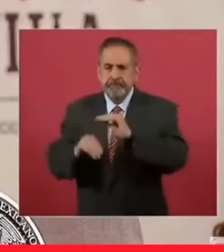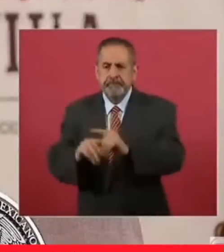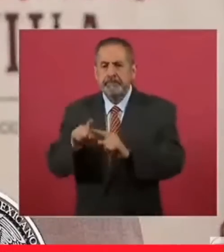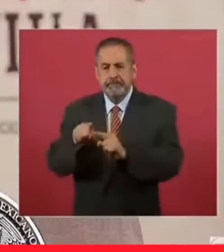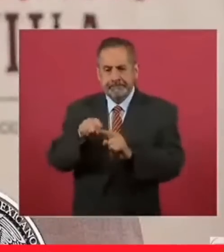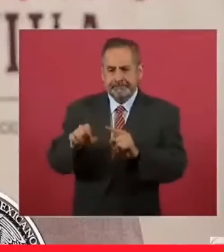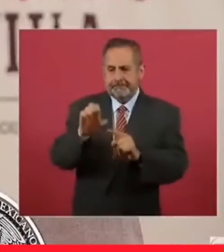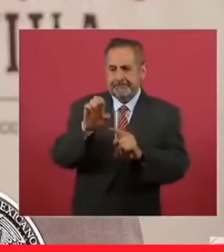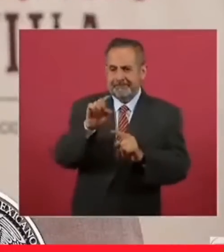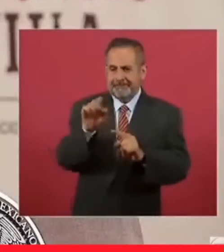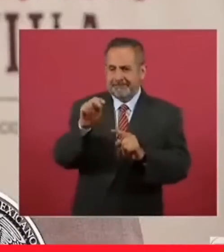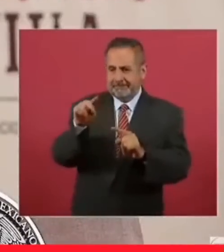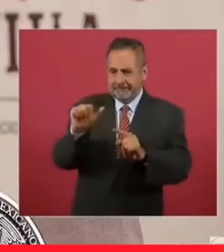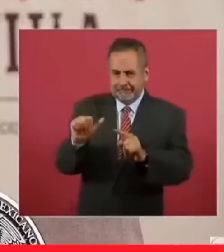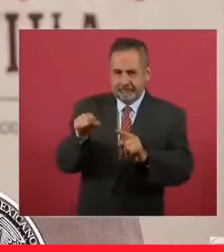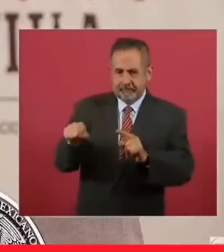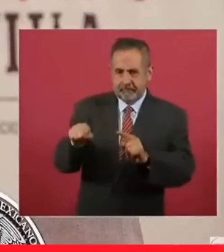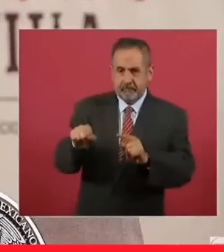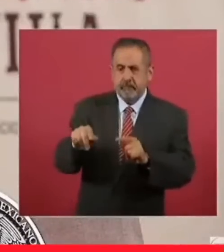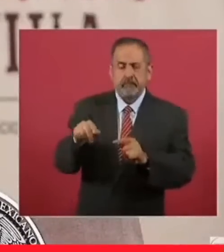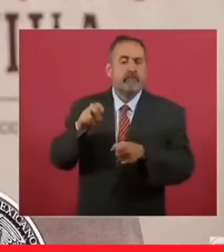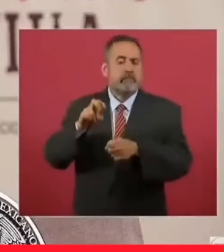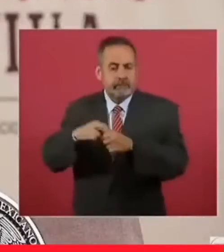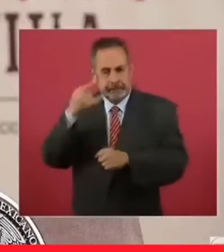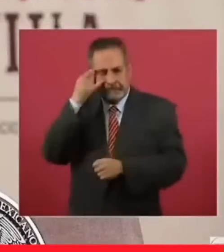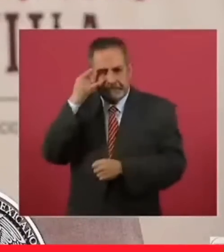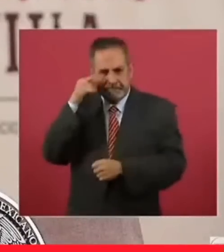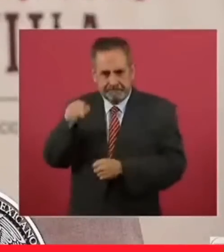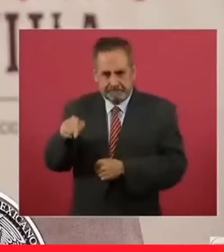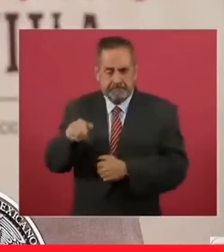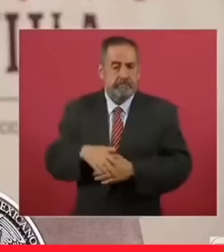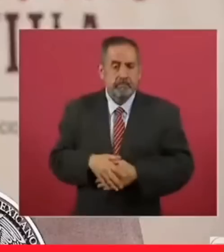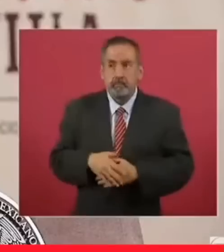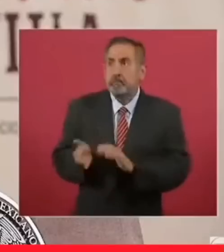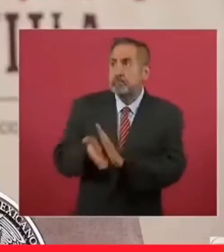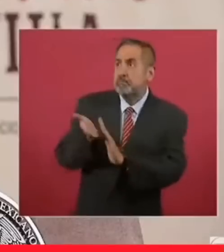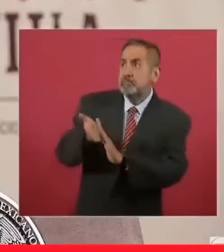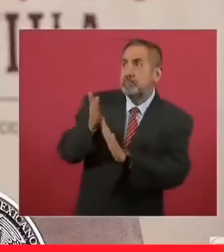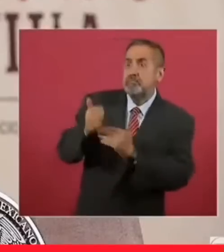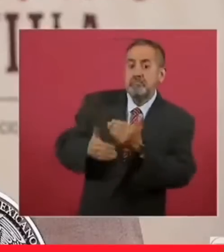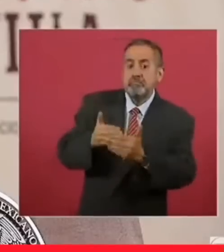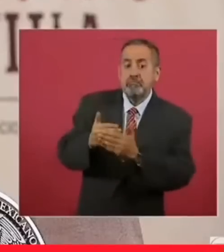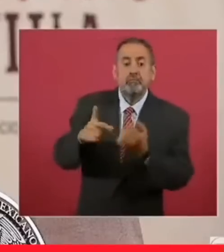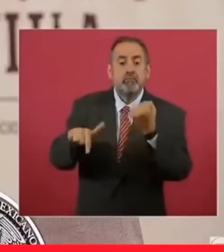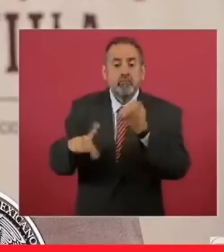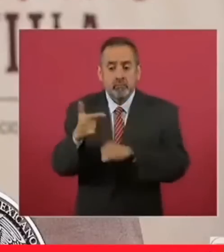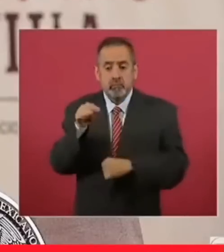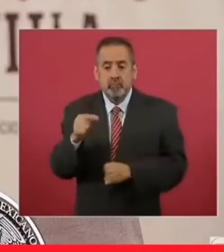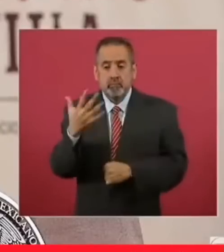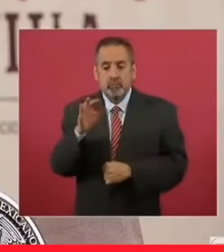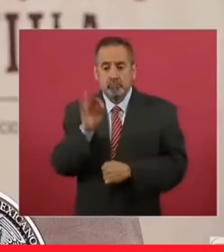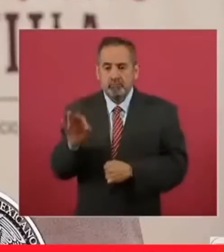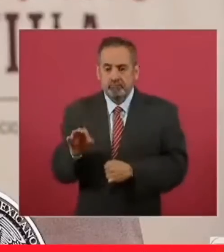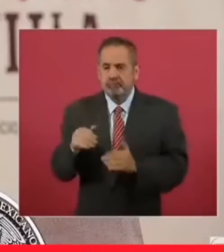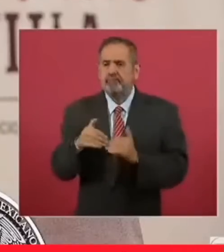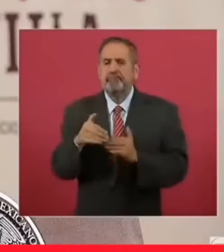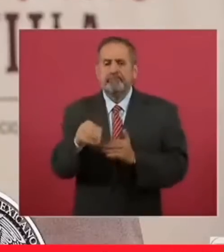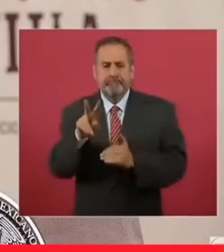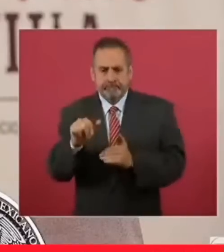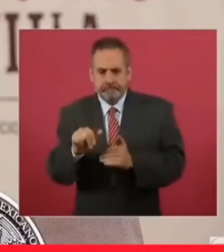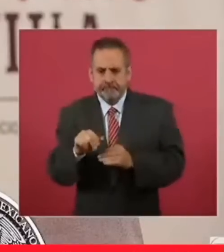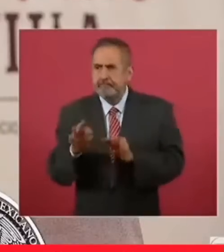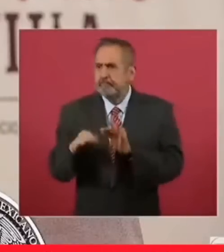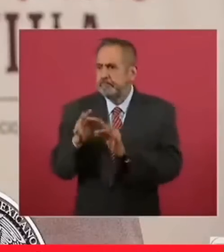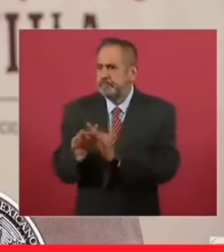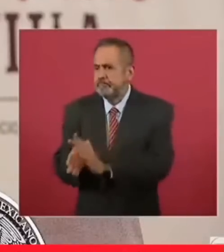del mismo nombre, localizada en el estado de Campeche. Actualmente la obra presenta un avance de 12.5% en la ejecución